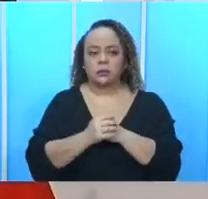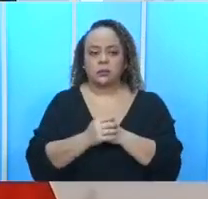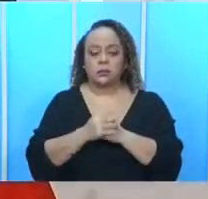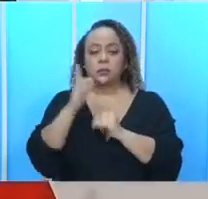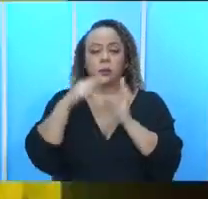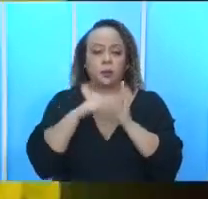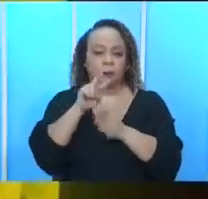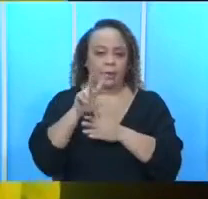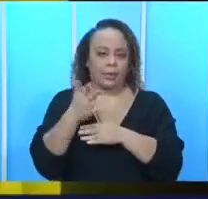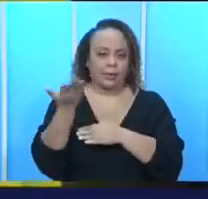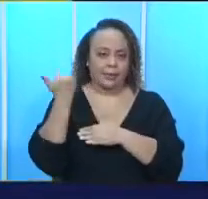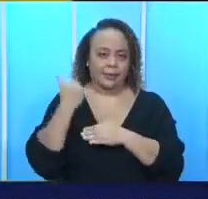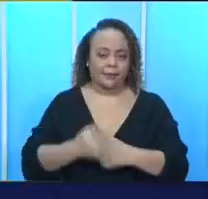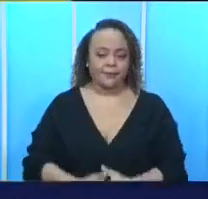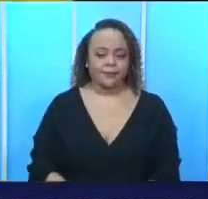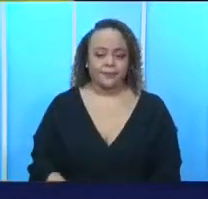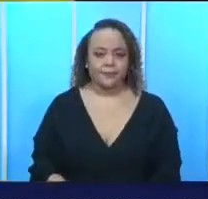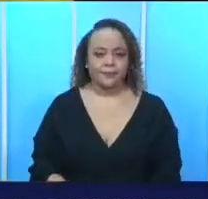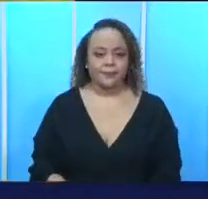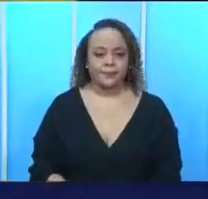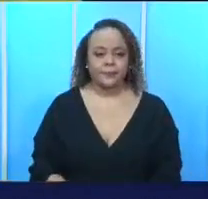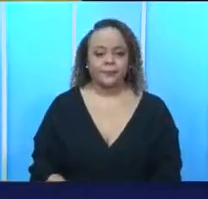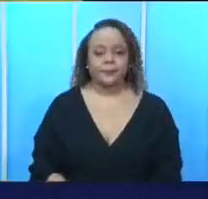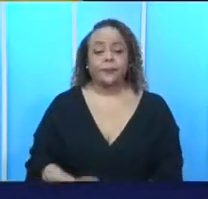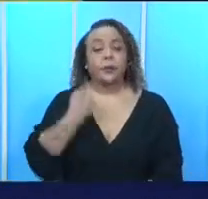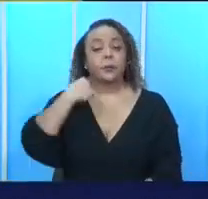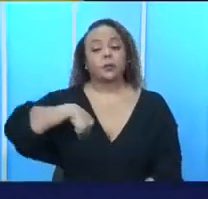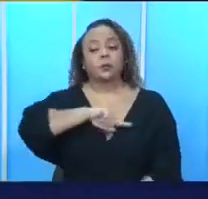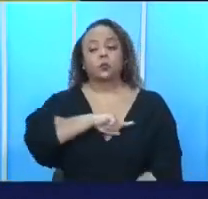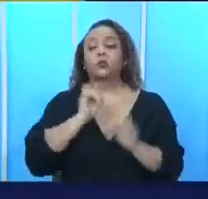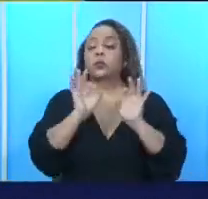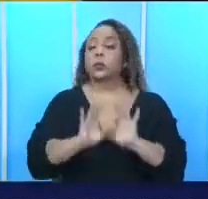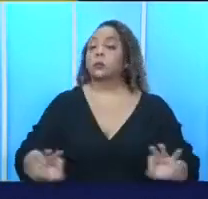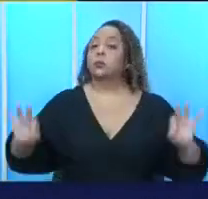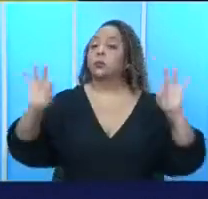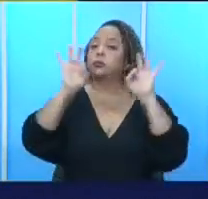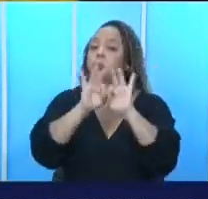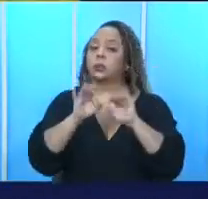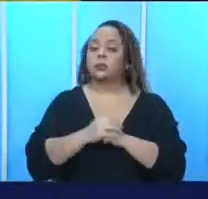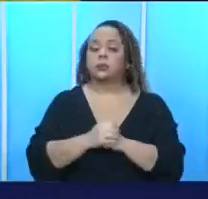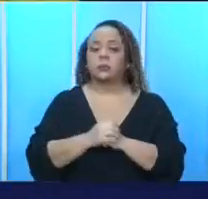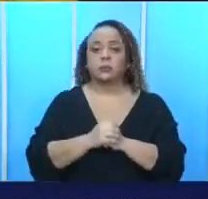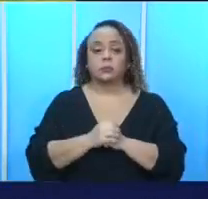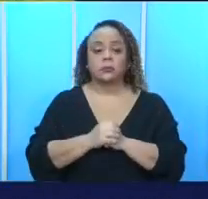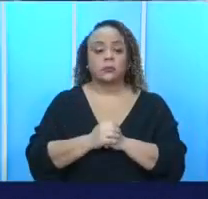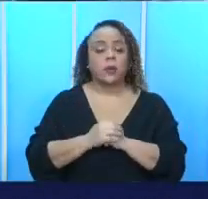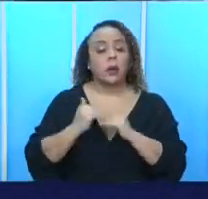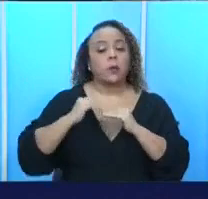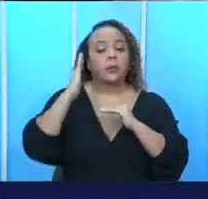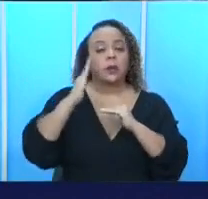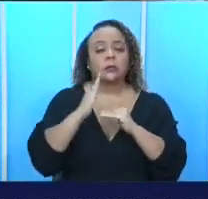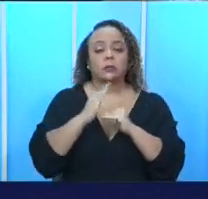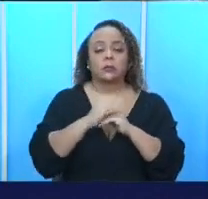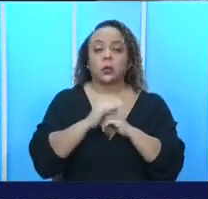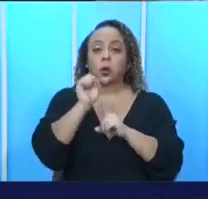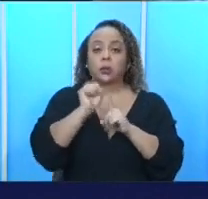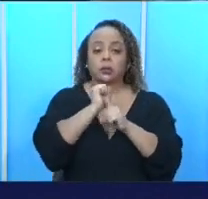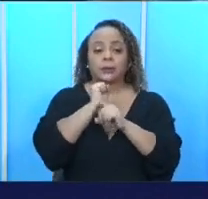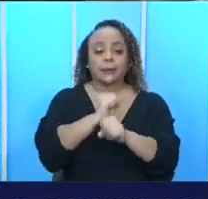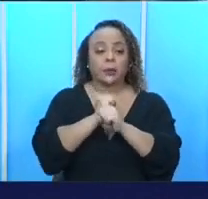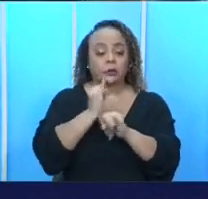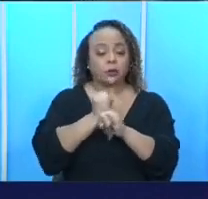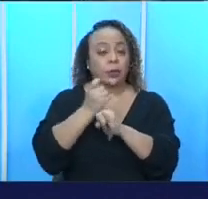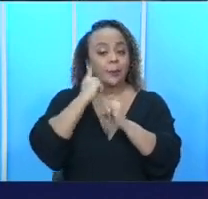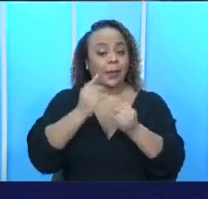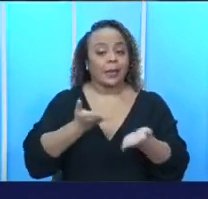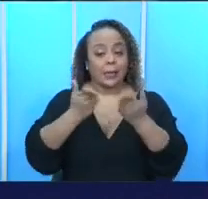este 2023. Para nosotros ha sido importante también aumentar las condiciones de seguridad institucional a la hora de